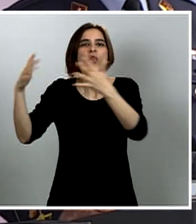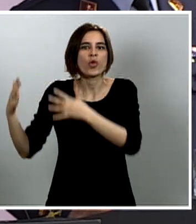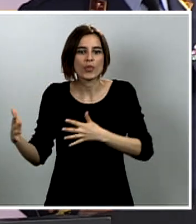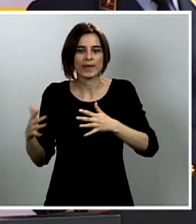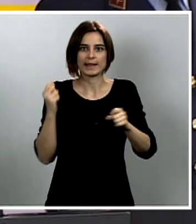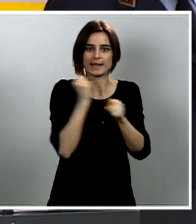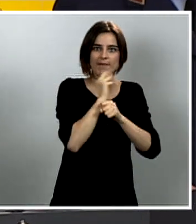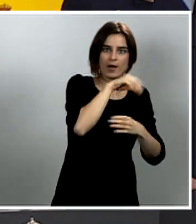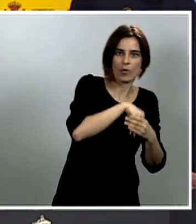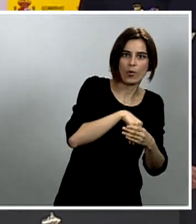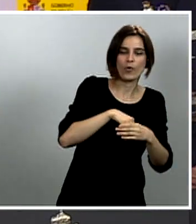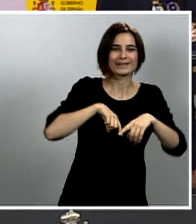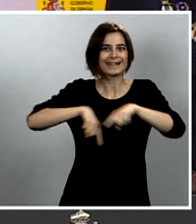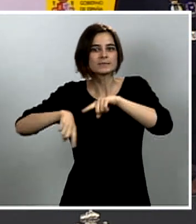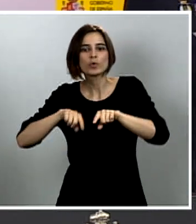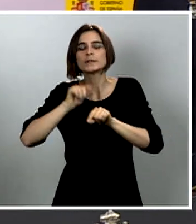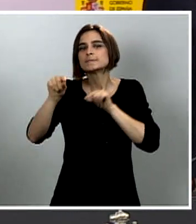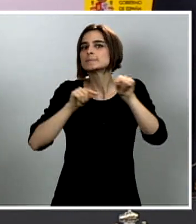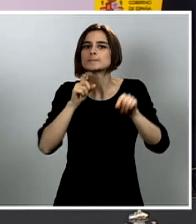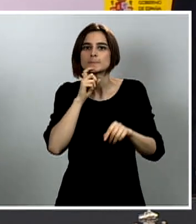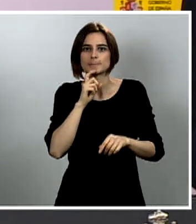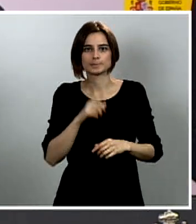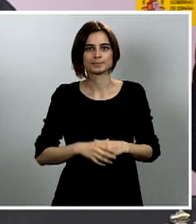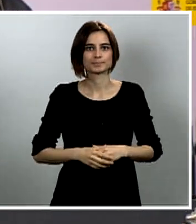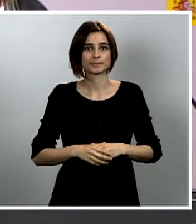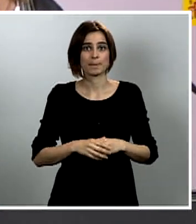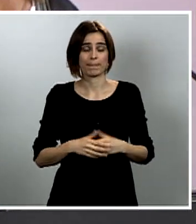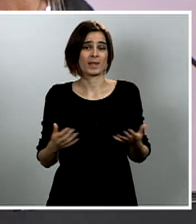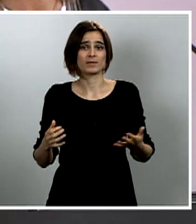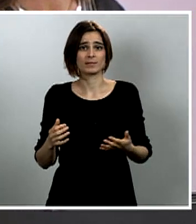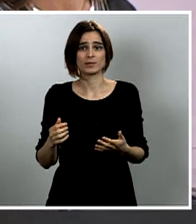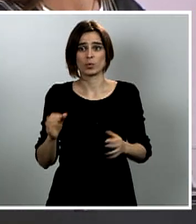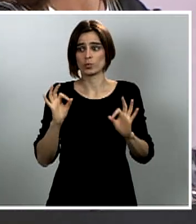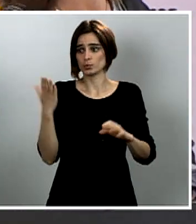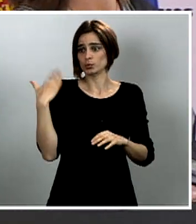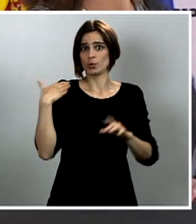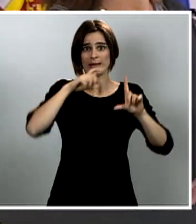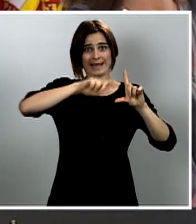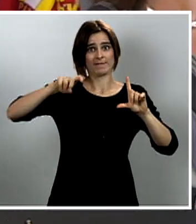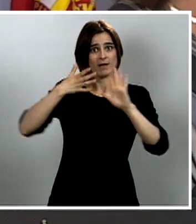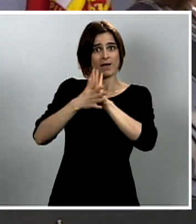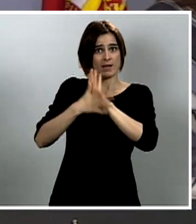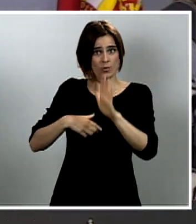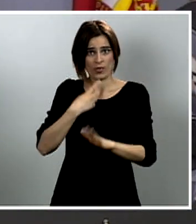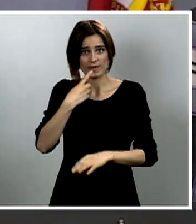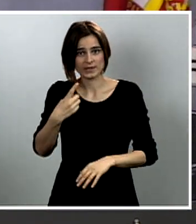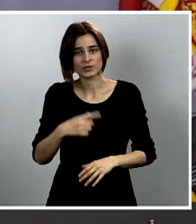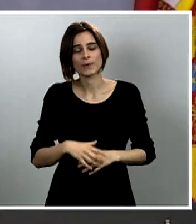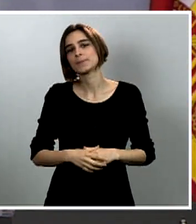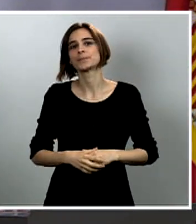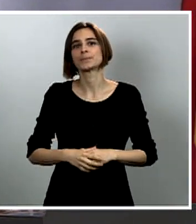yo creo que tenemos que, lo acabo de mencionar mientras explicaba el gráfico, nuevos contagios